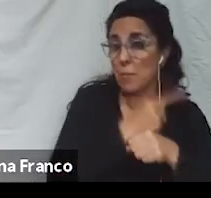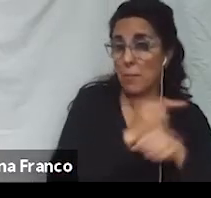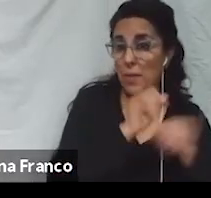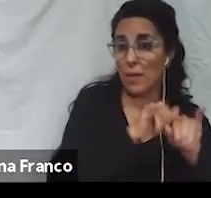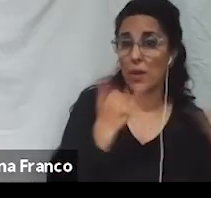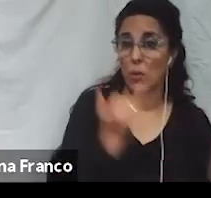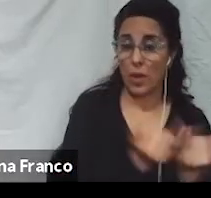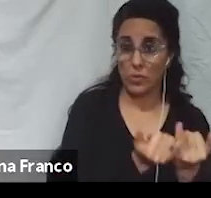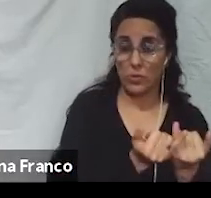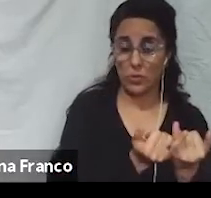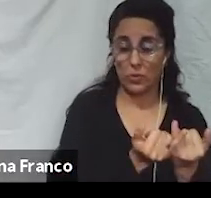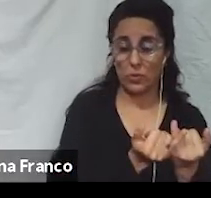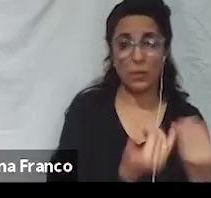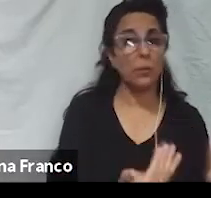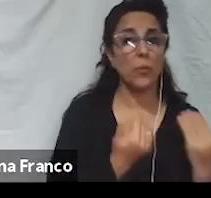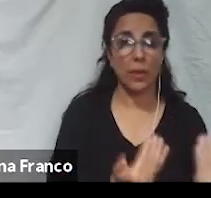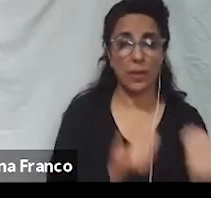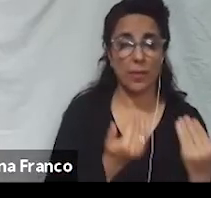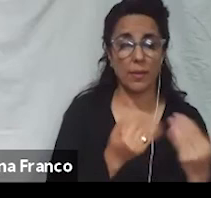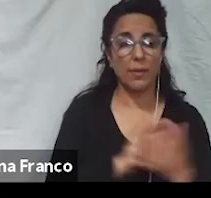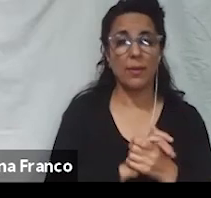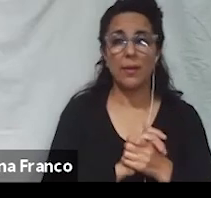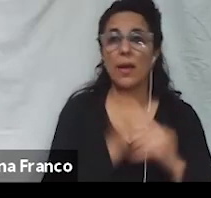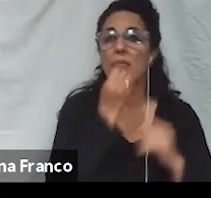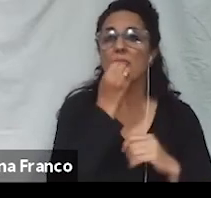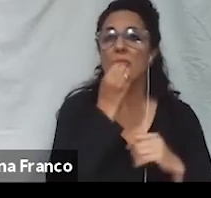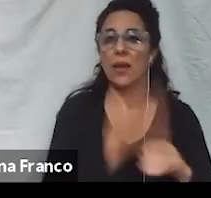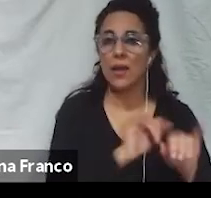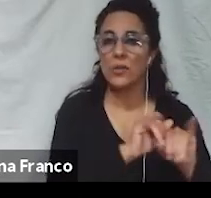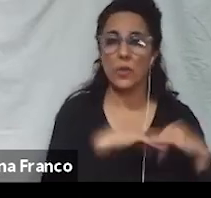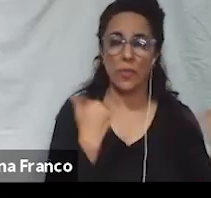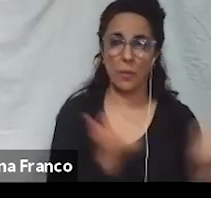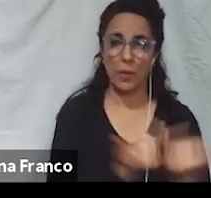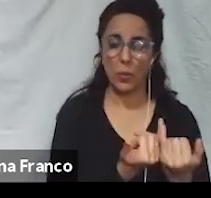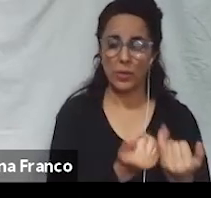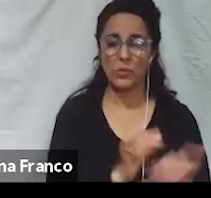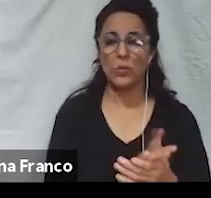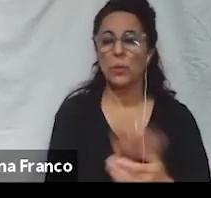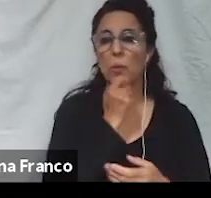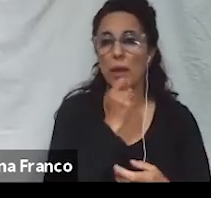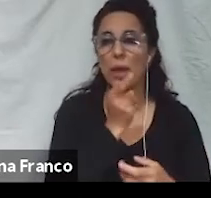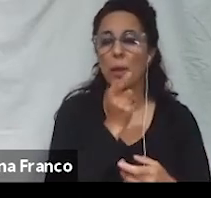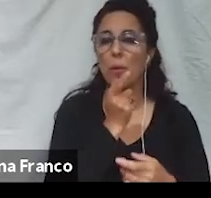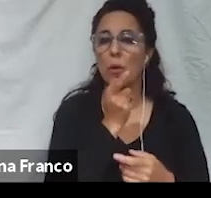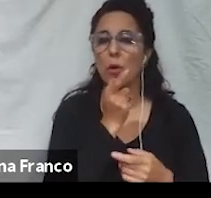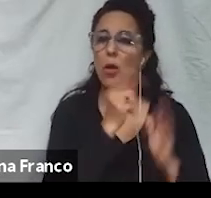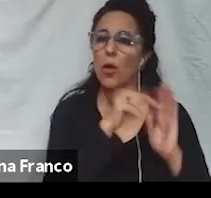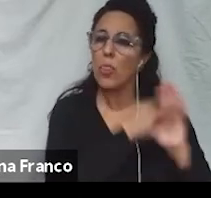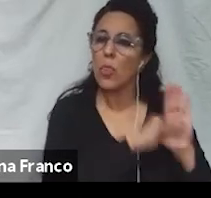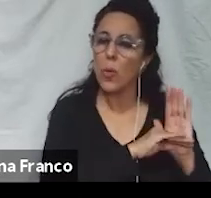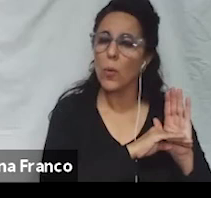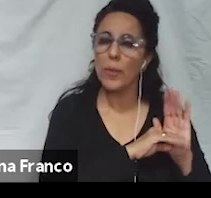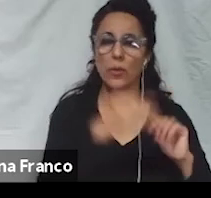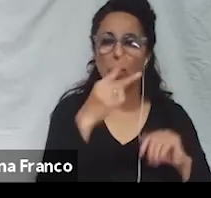esta evaluación. Esto que comentaba antes de que uno puede hacer una declaración de evaluación, por ejemplo, existe un tipo de